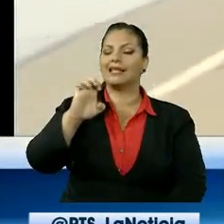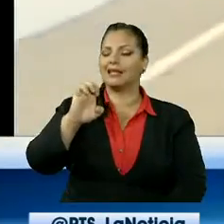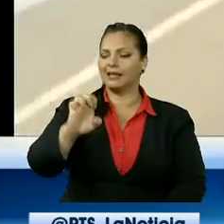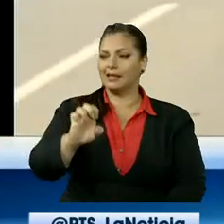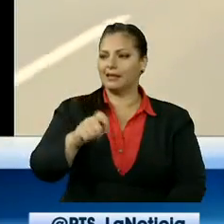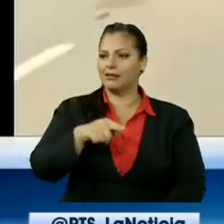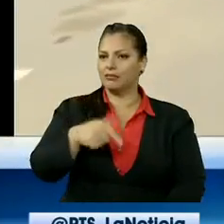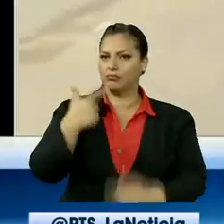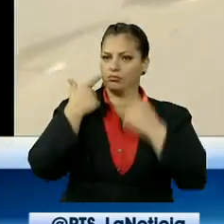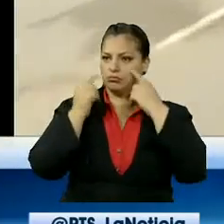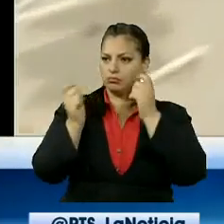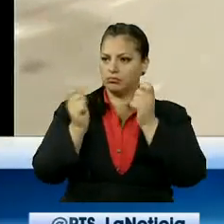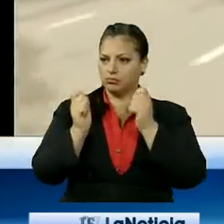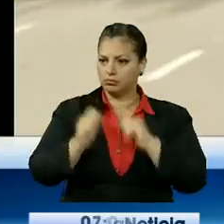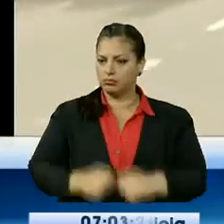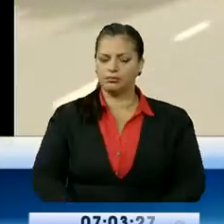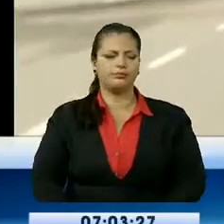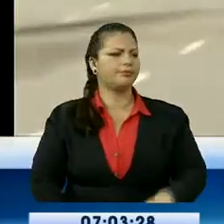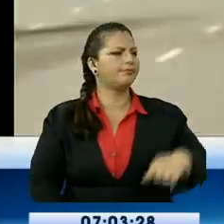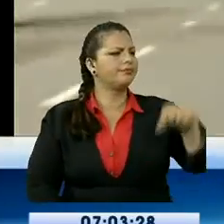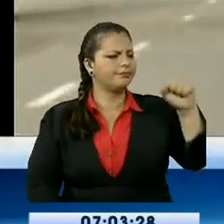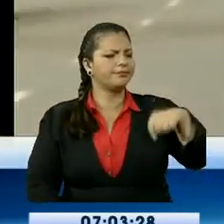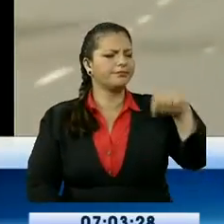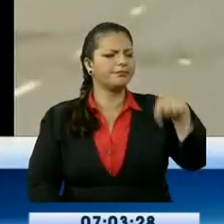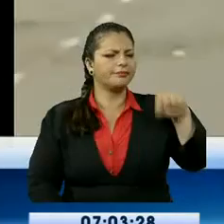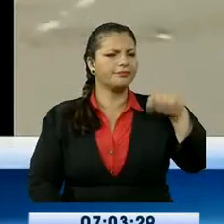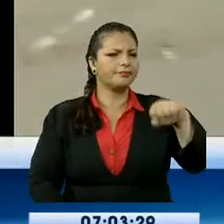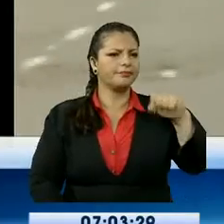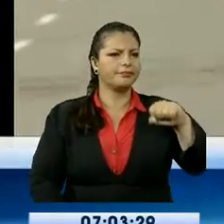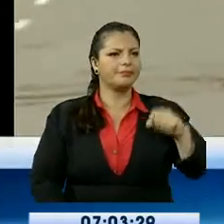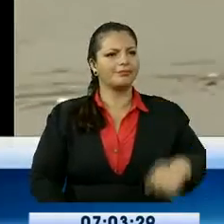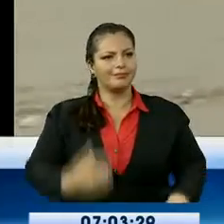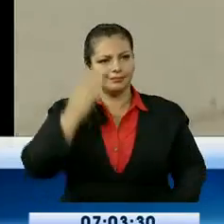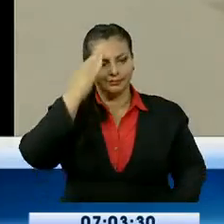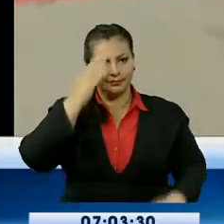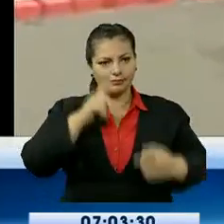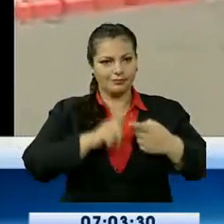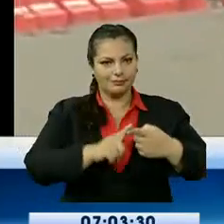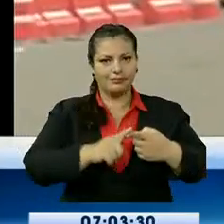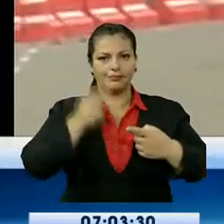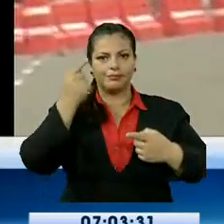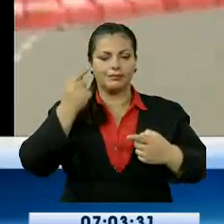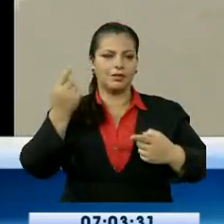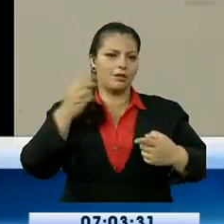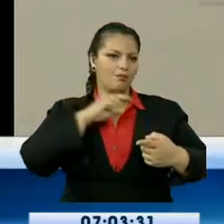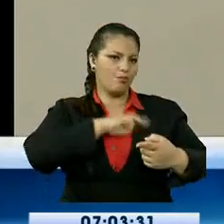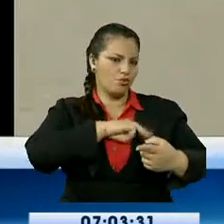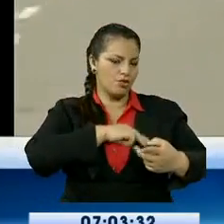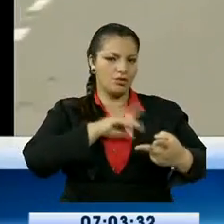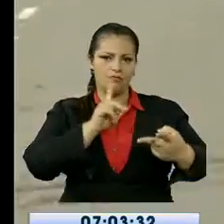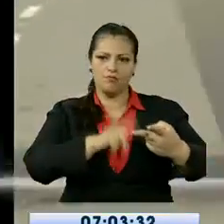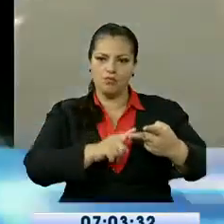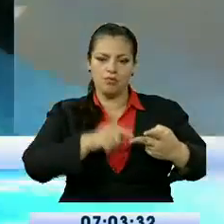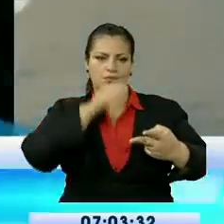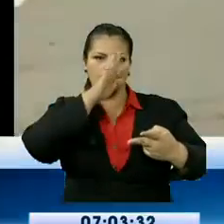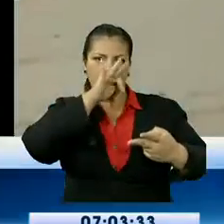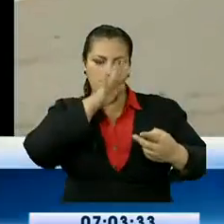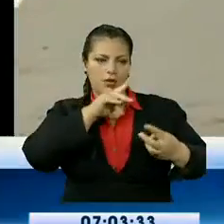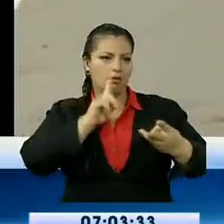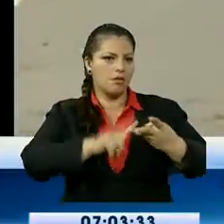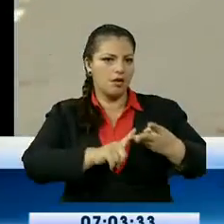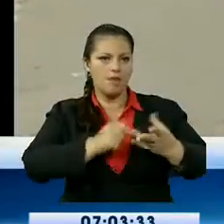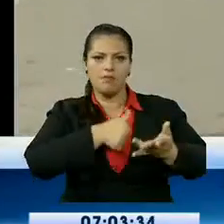Ecuador. Sí, realmente para nosotros el trabajar de manera articulada como gobierno local con los entes del gobierno nacional, en este